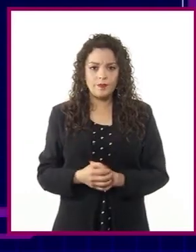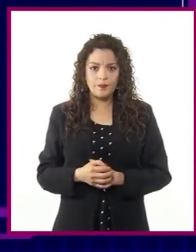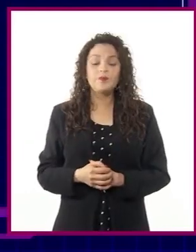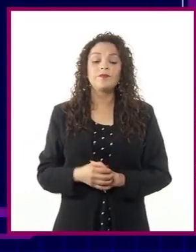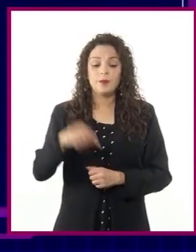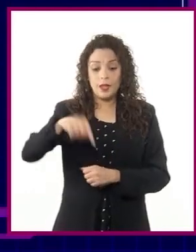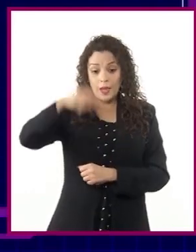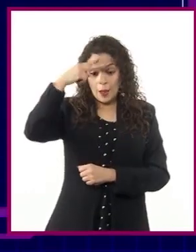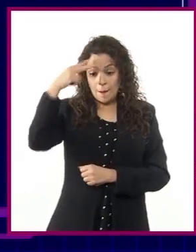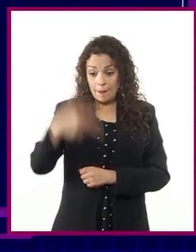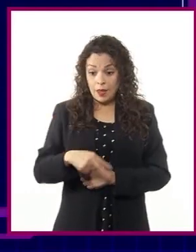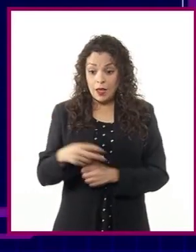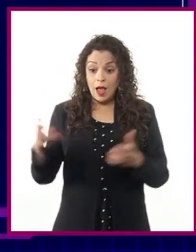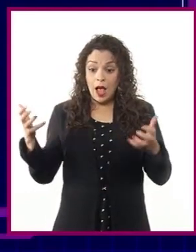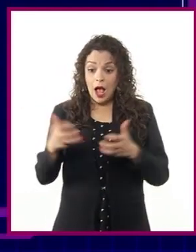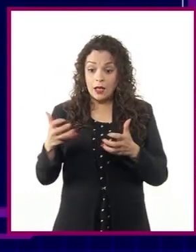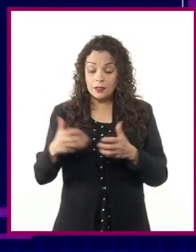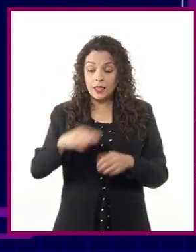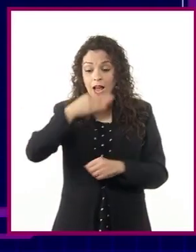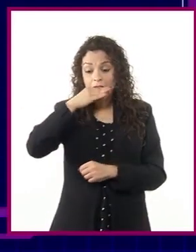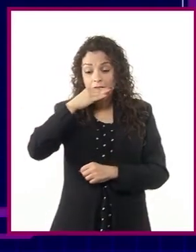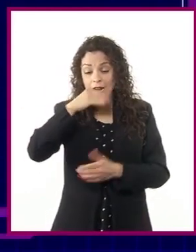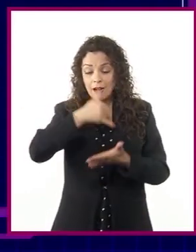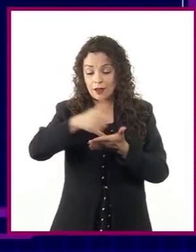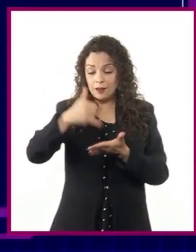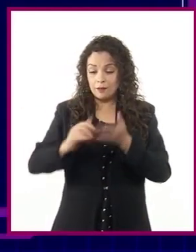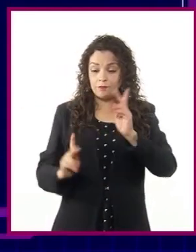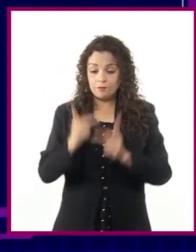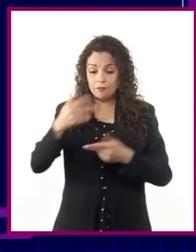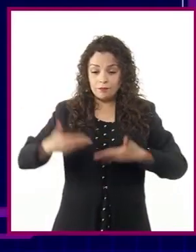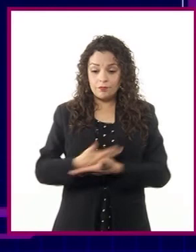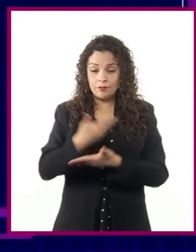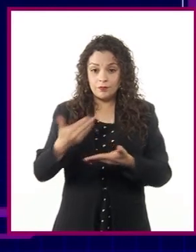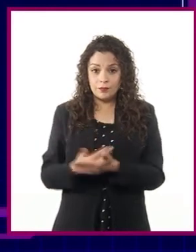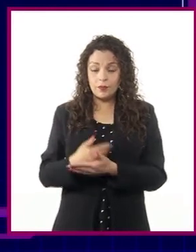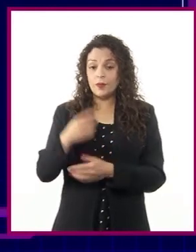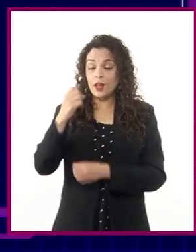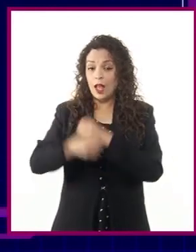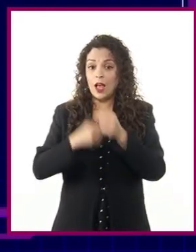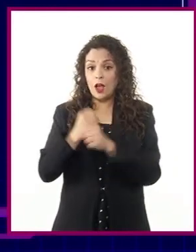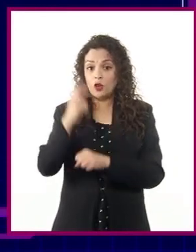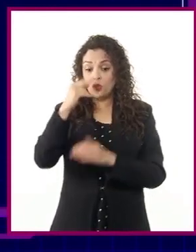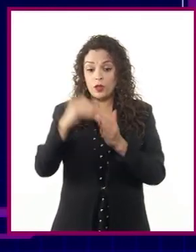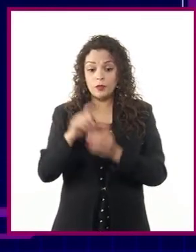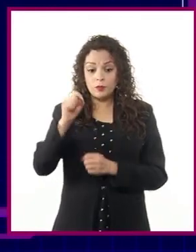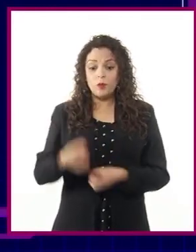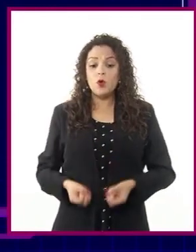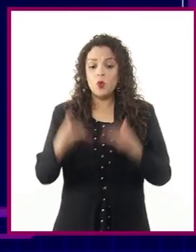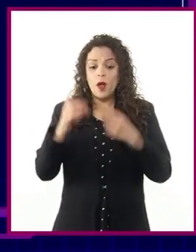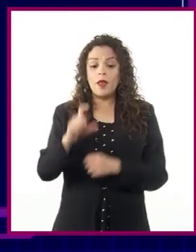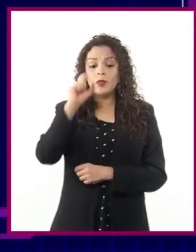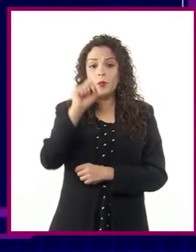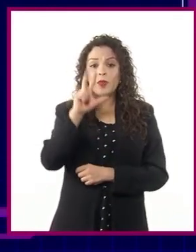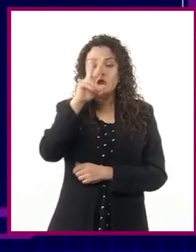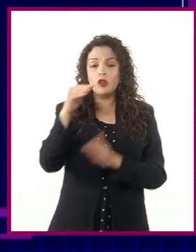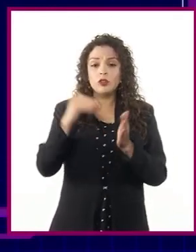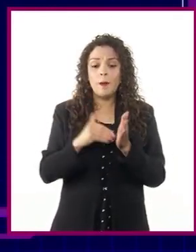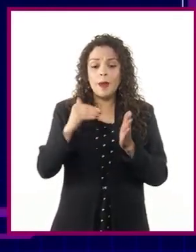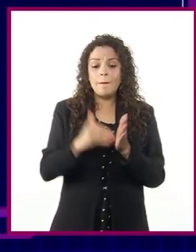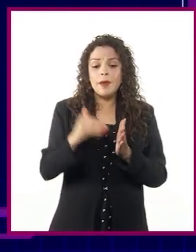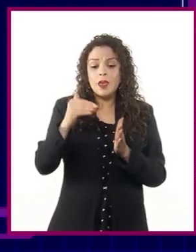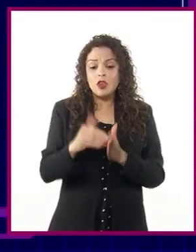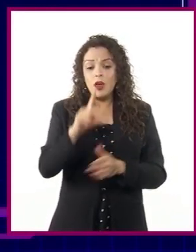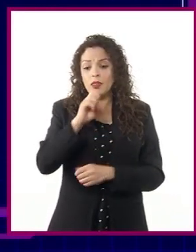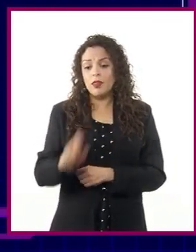de México en el año 2020 fue de 28,000 millones de kilogramos. Imaginen que esta